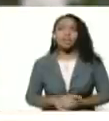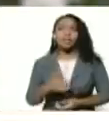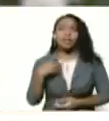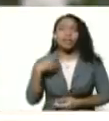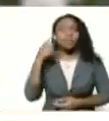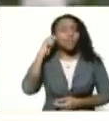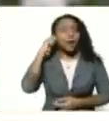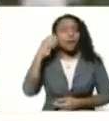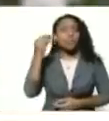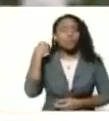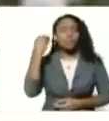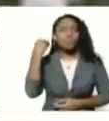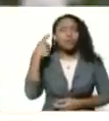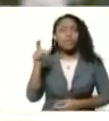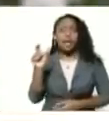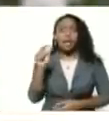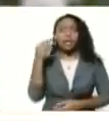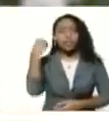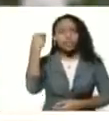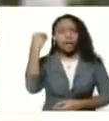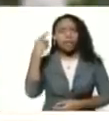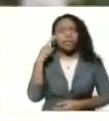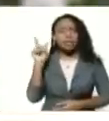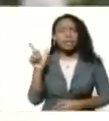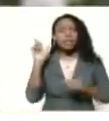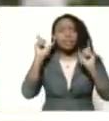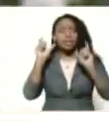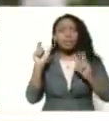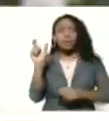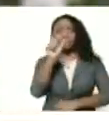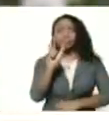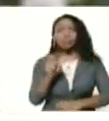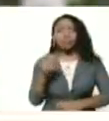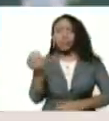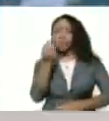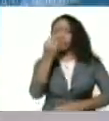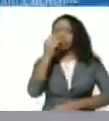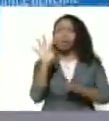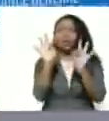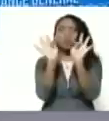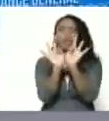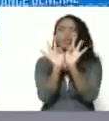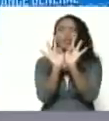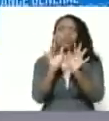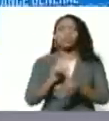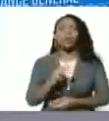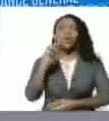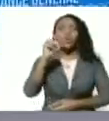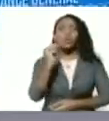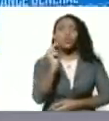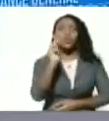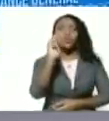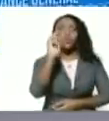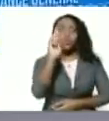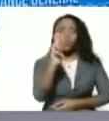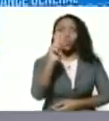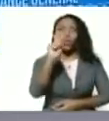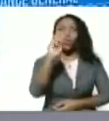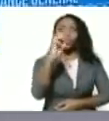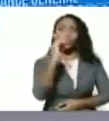bambina, presidenta del Instituto Nacional de Nutrición. Marilyn Di Luca.